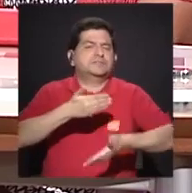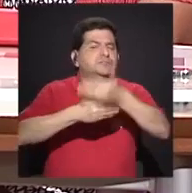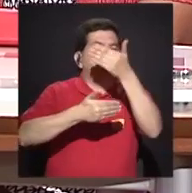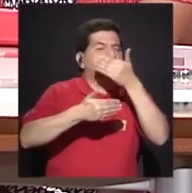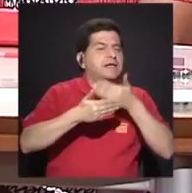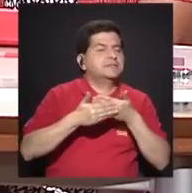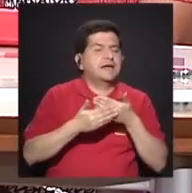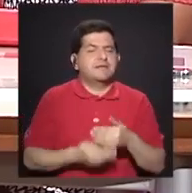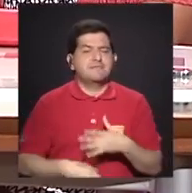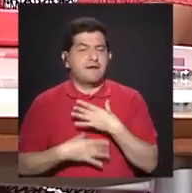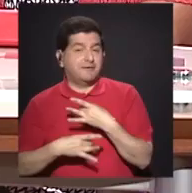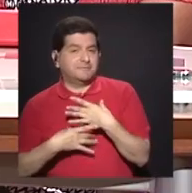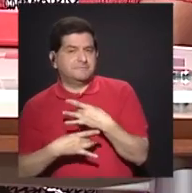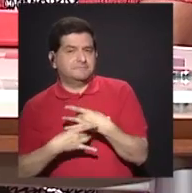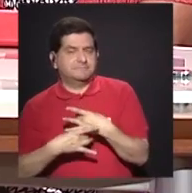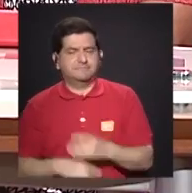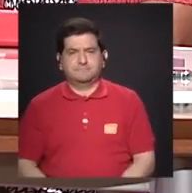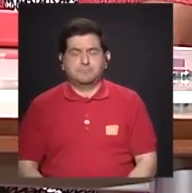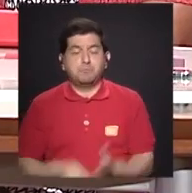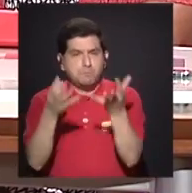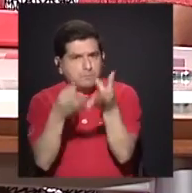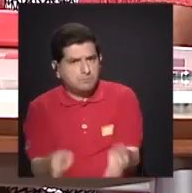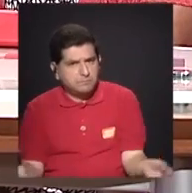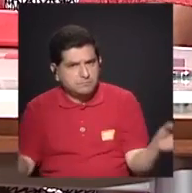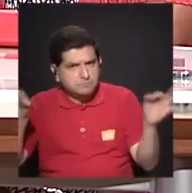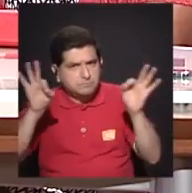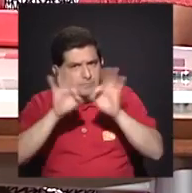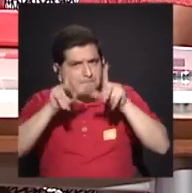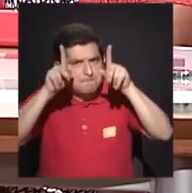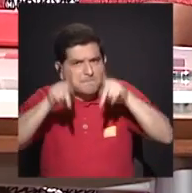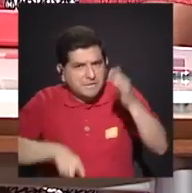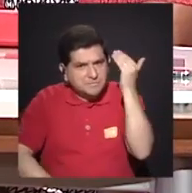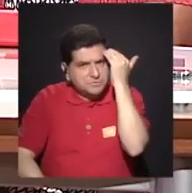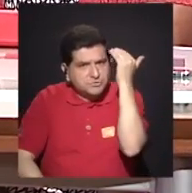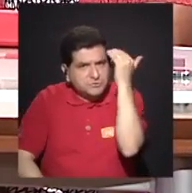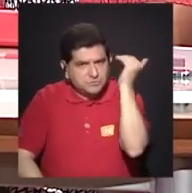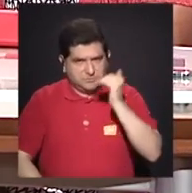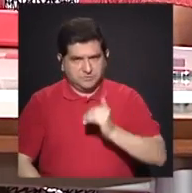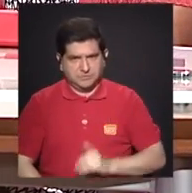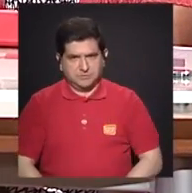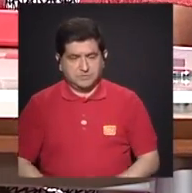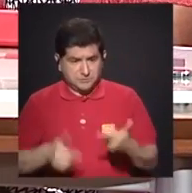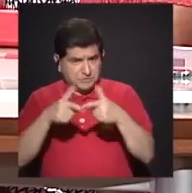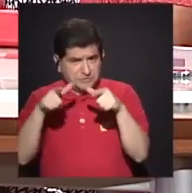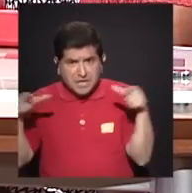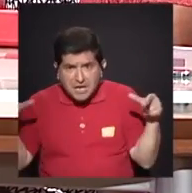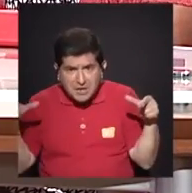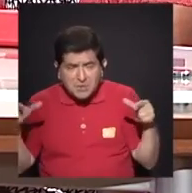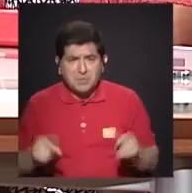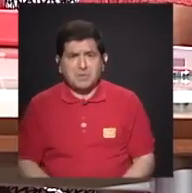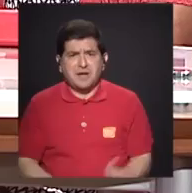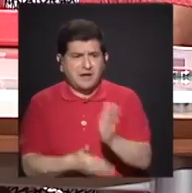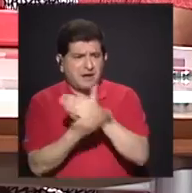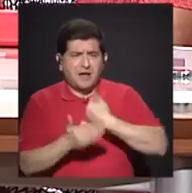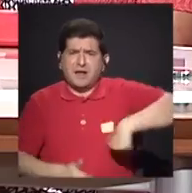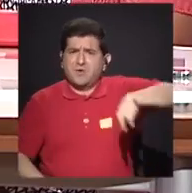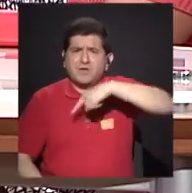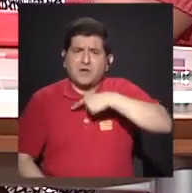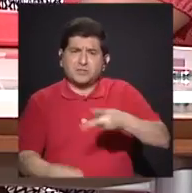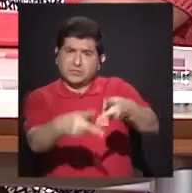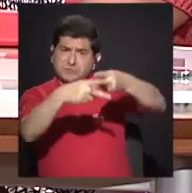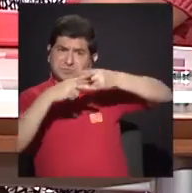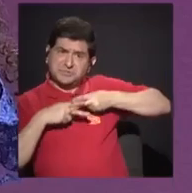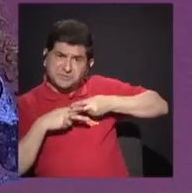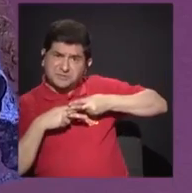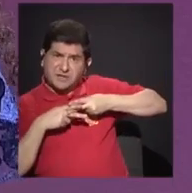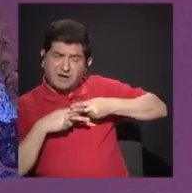detrás. Entonces, es muy importante que la gente sepa que el lenguaje no es algo que nos prestan.